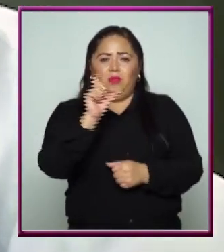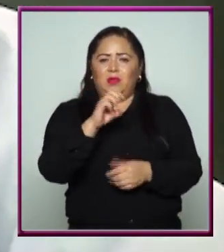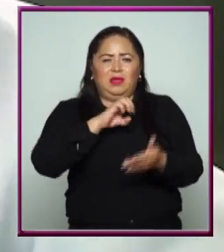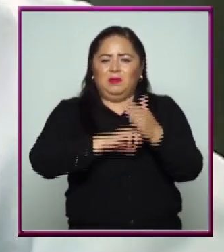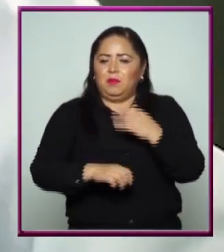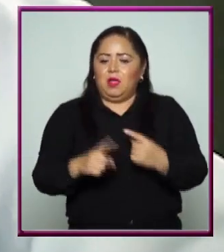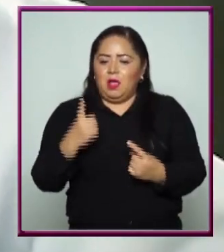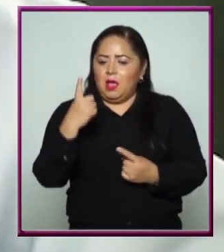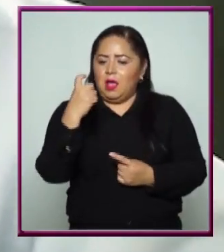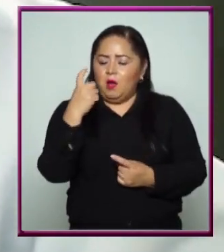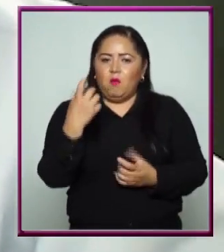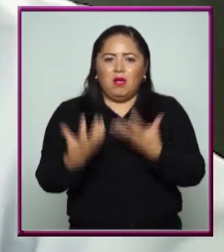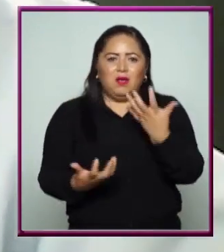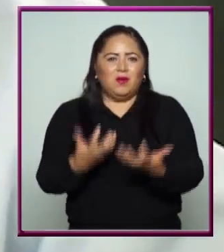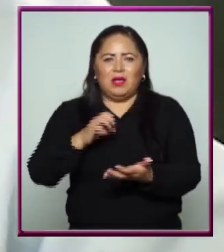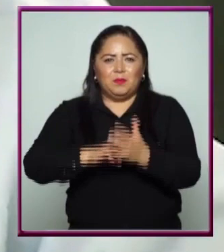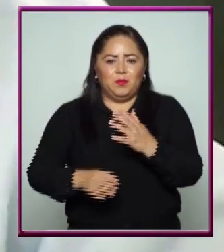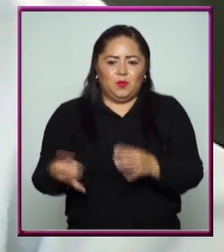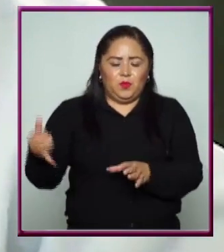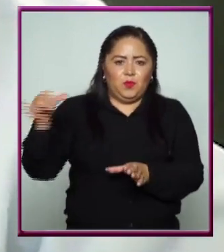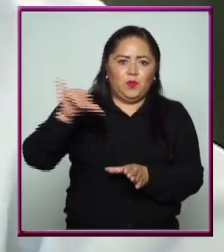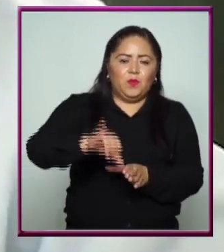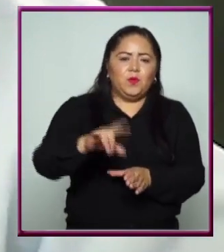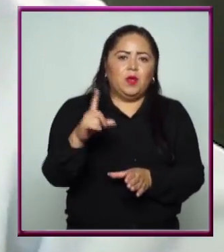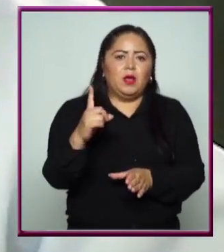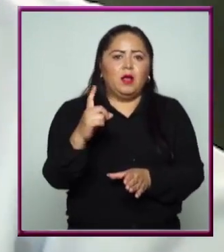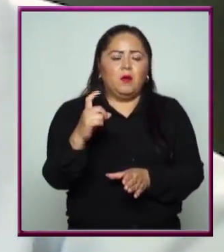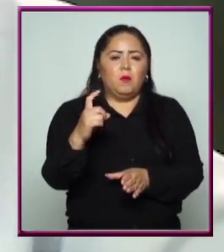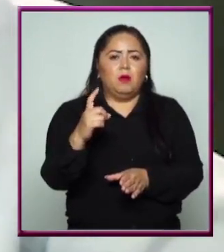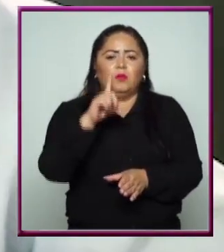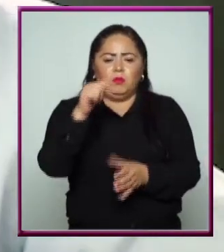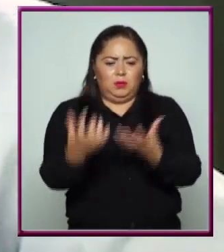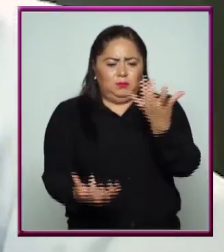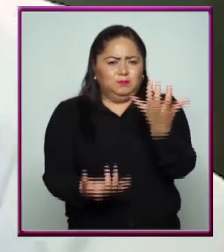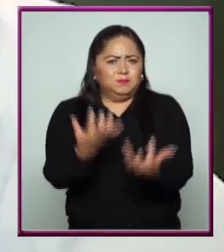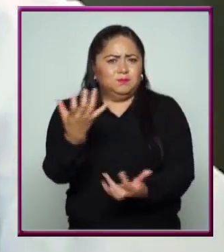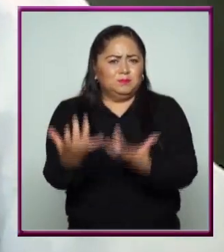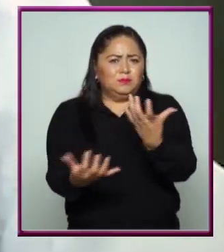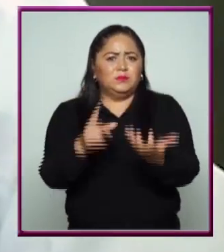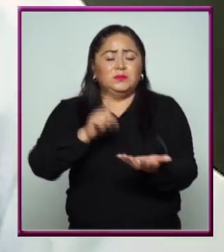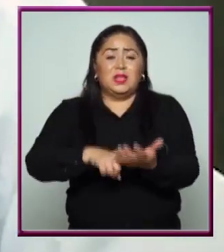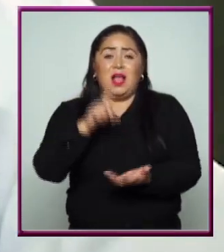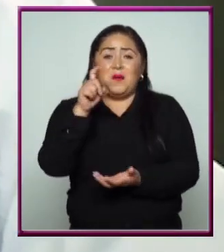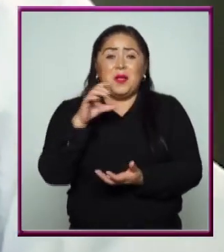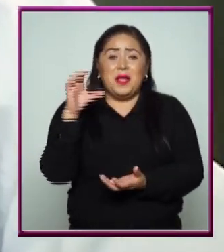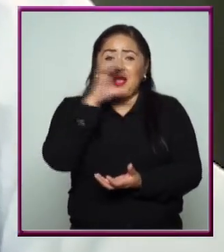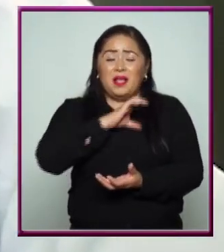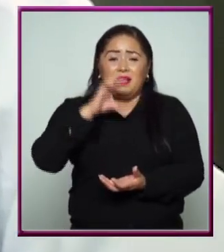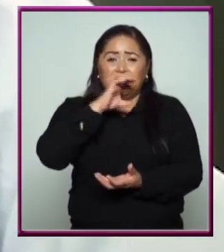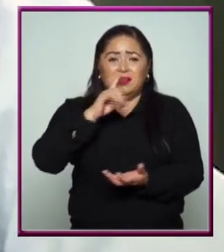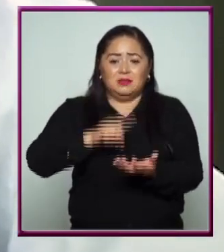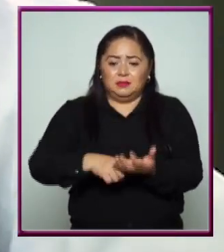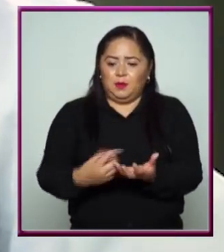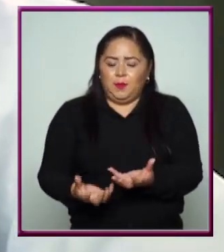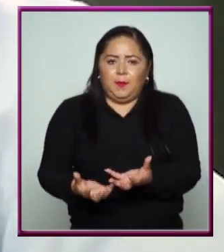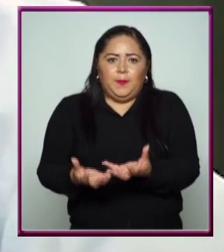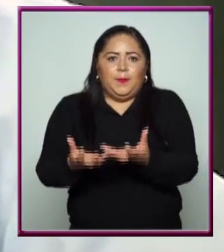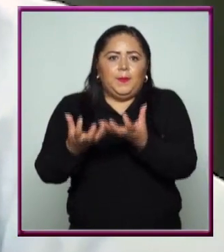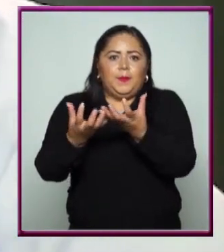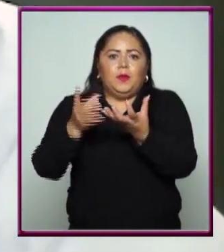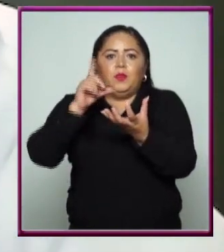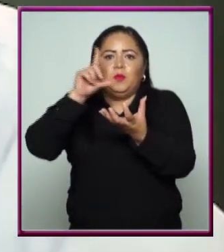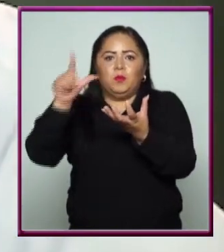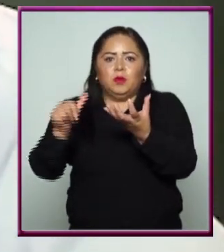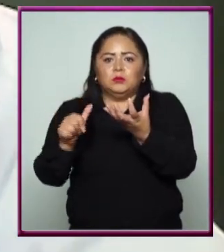ponemos agua en una estufa y hierve, el agua caliente que está abajo sube y luego